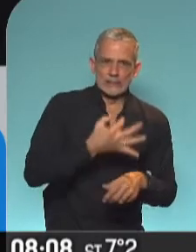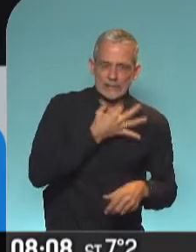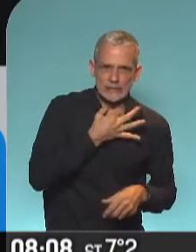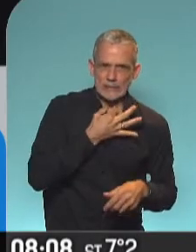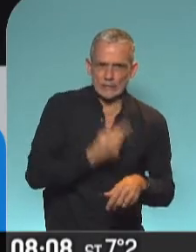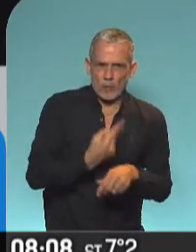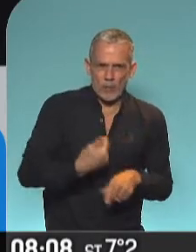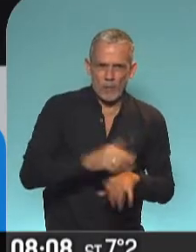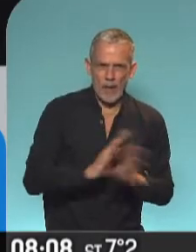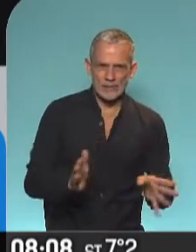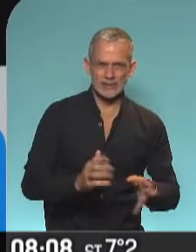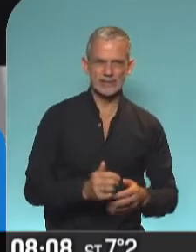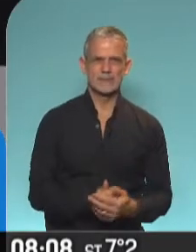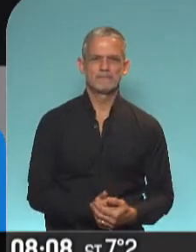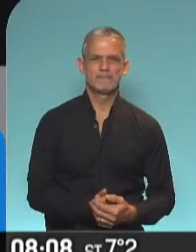estaban avisando a nosotros.